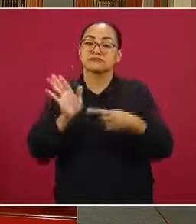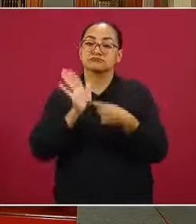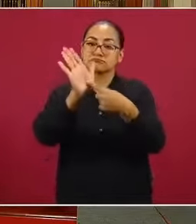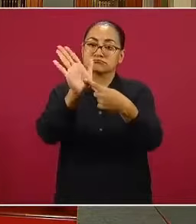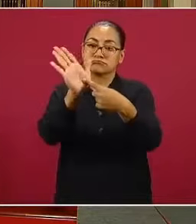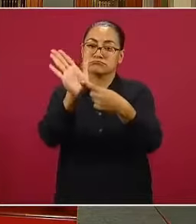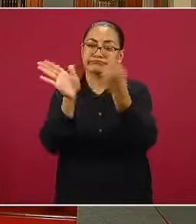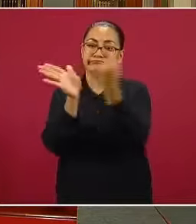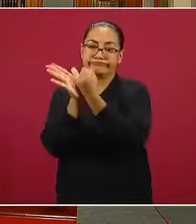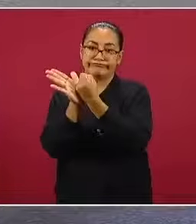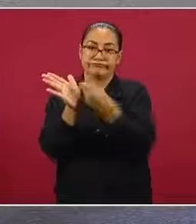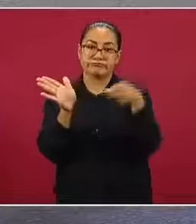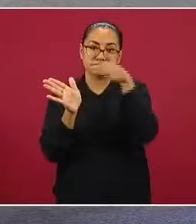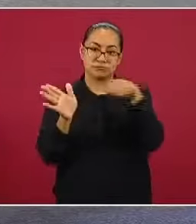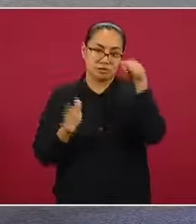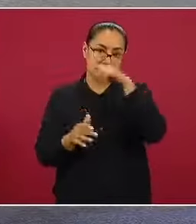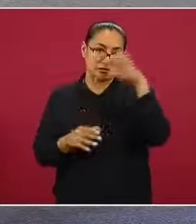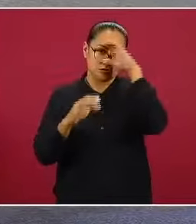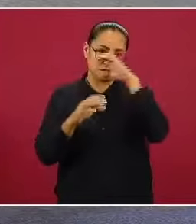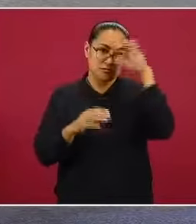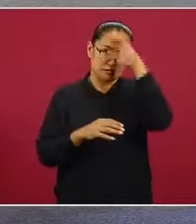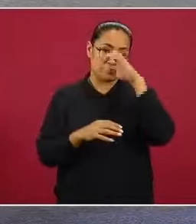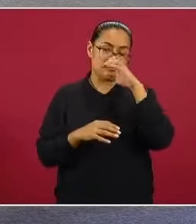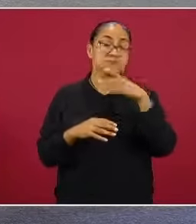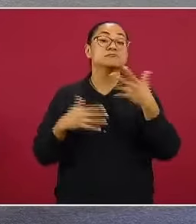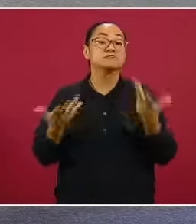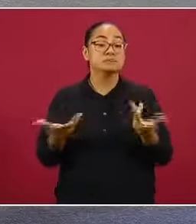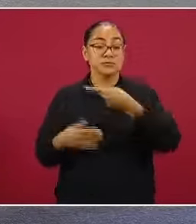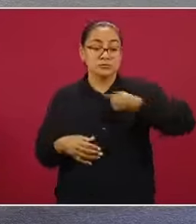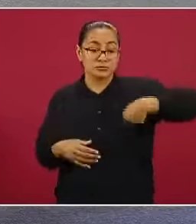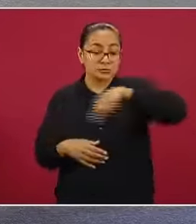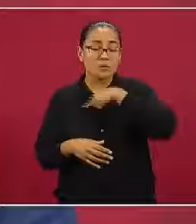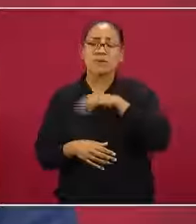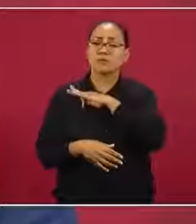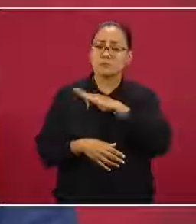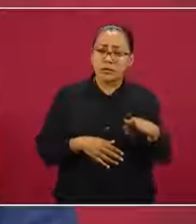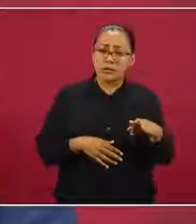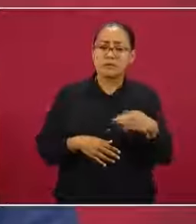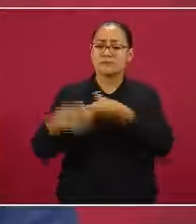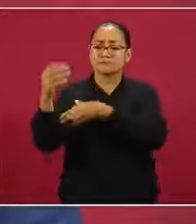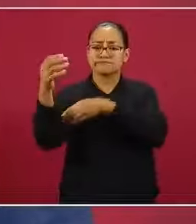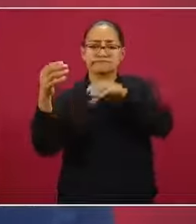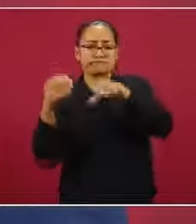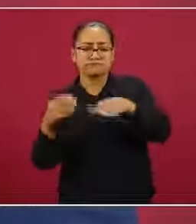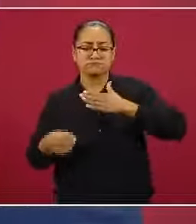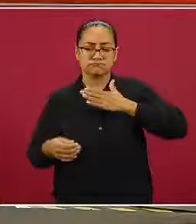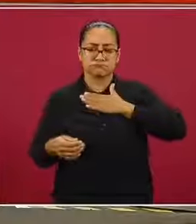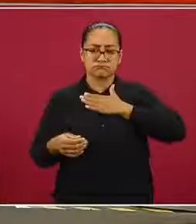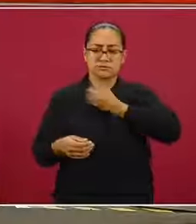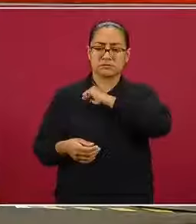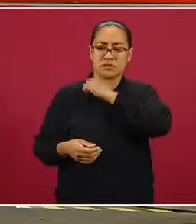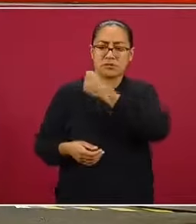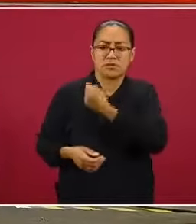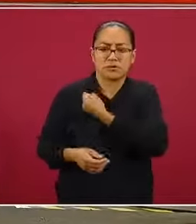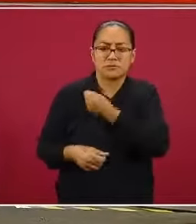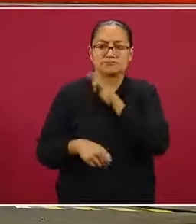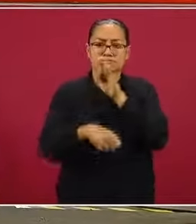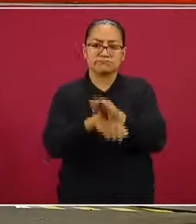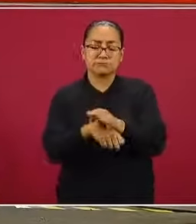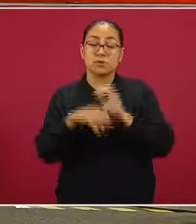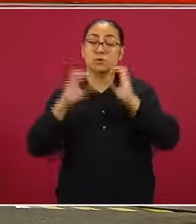finalmente, y esta es la clave, nos permite ser actores empoderados de nuestra propia salud. En nombre de la